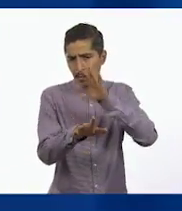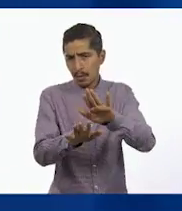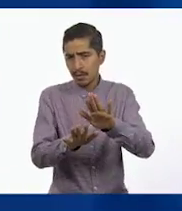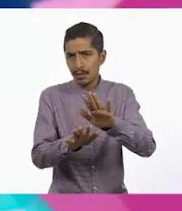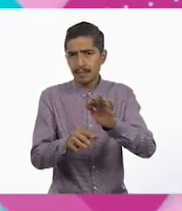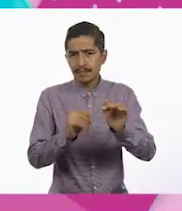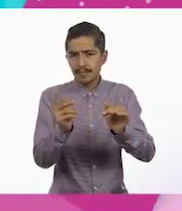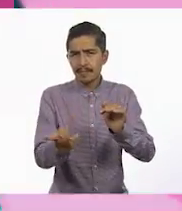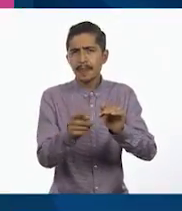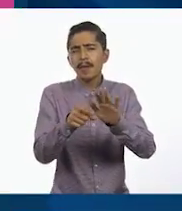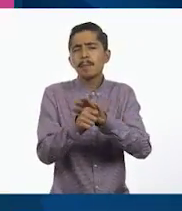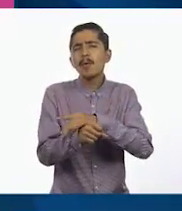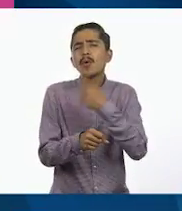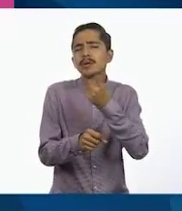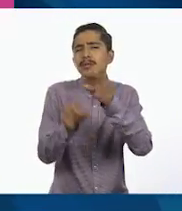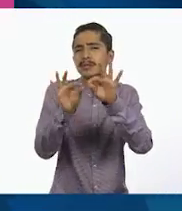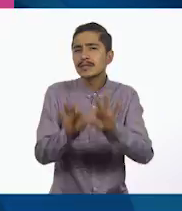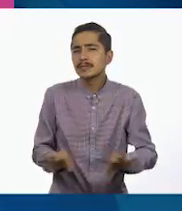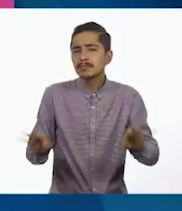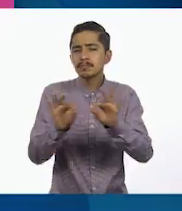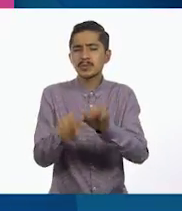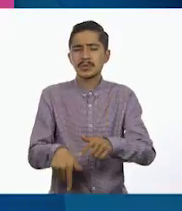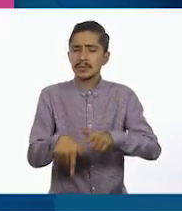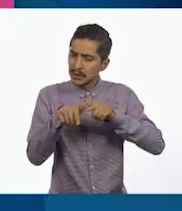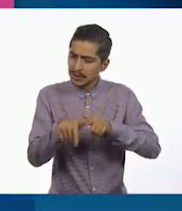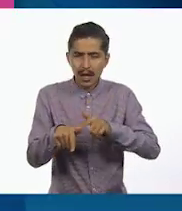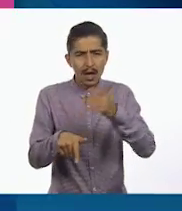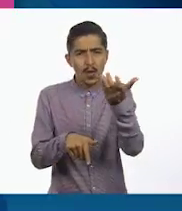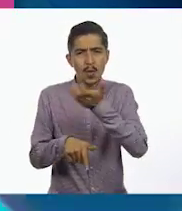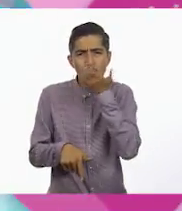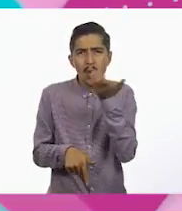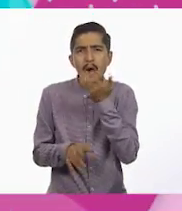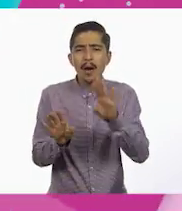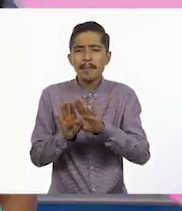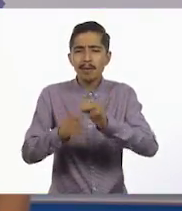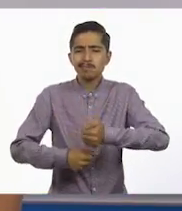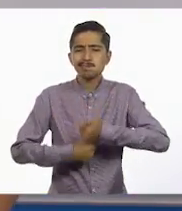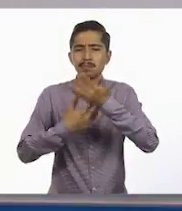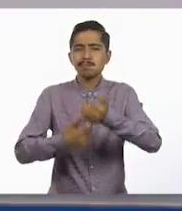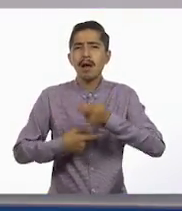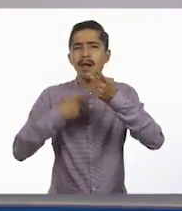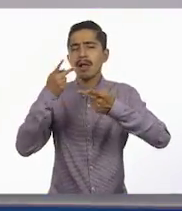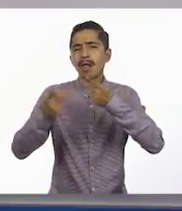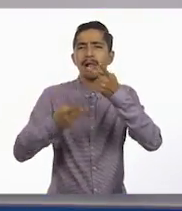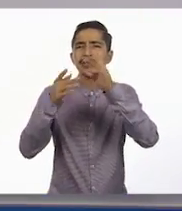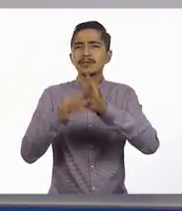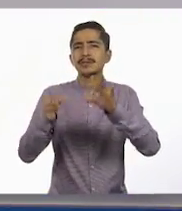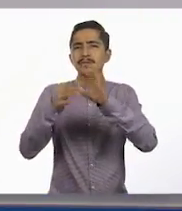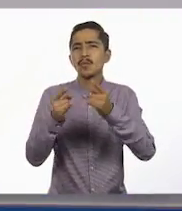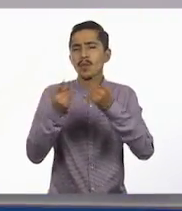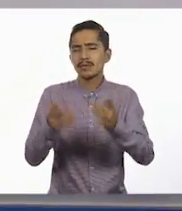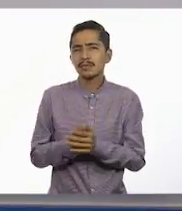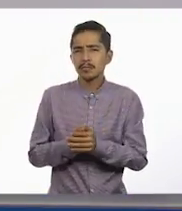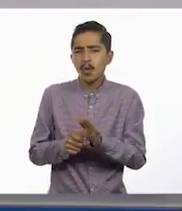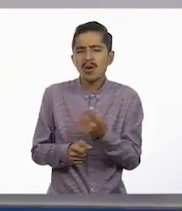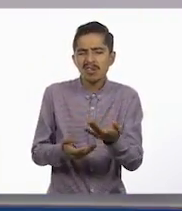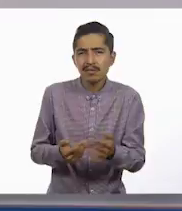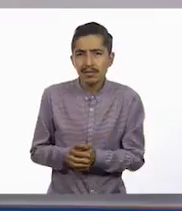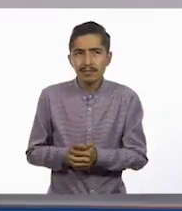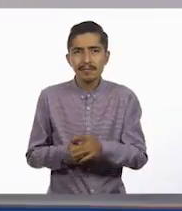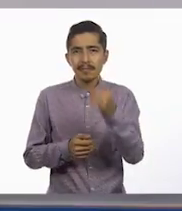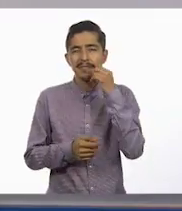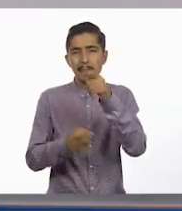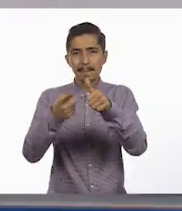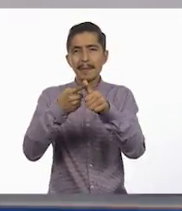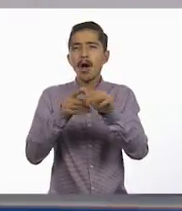Astrid, ¿por qué es importante continuar con la tradición oral? Pues es la primera cosa que con